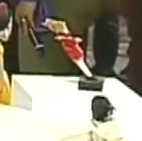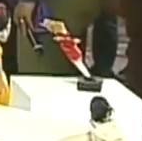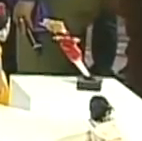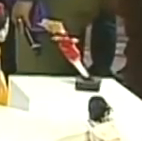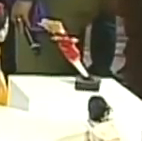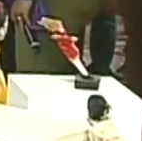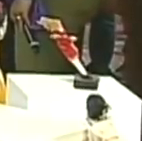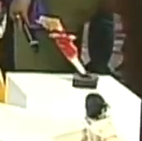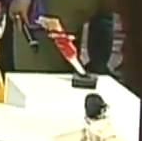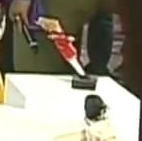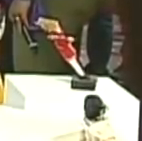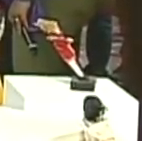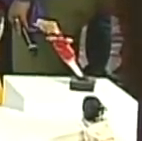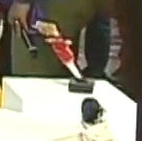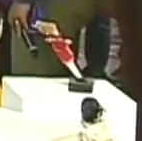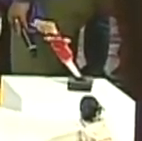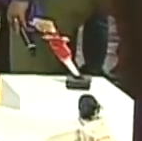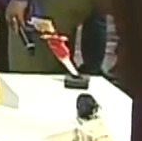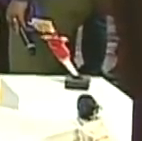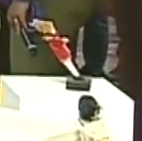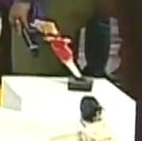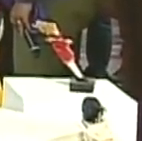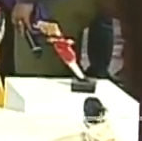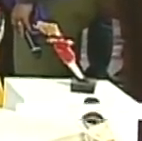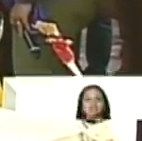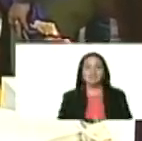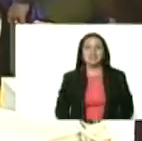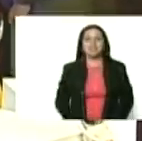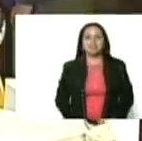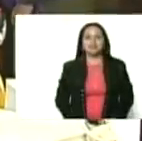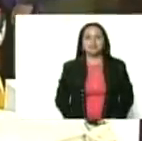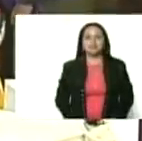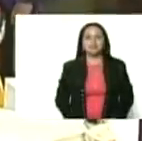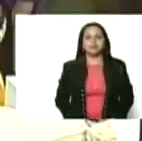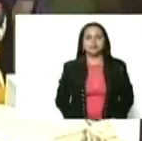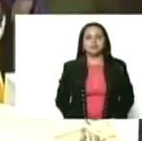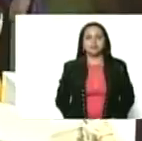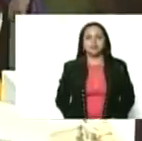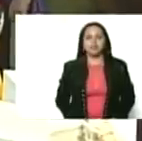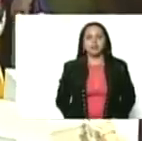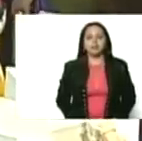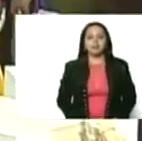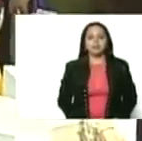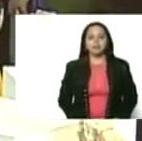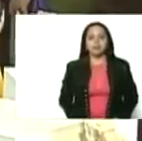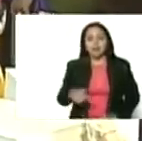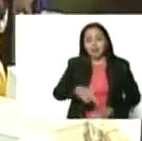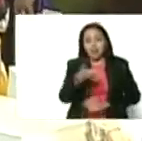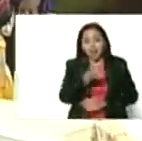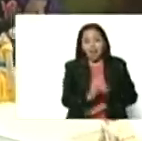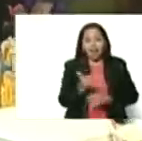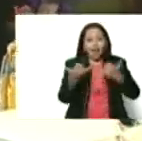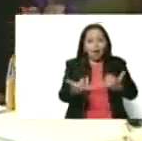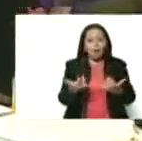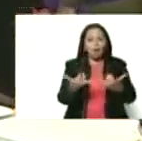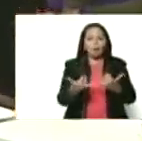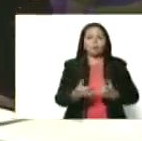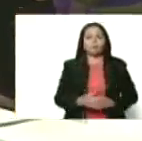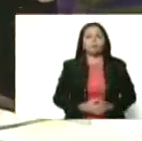espíritu de esas generaciones. Siente el espíritu de Teresa de la Parra. Aquí estamos precisamente